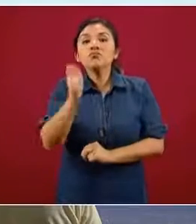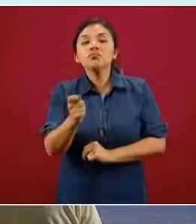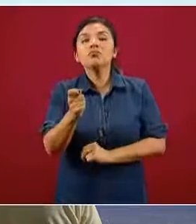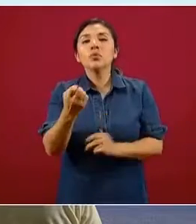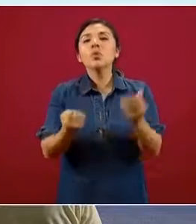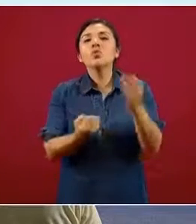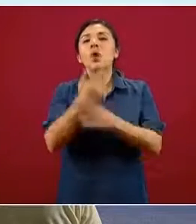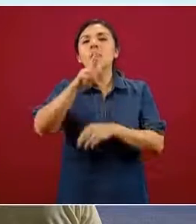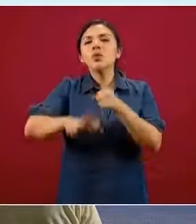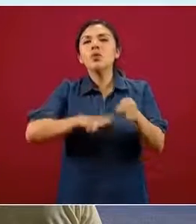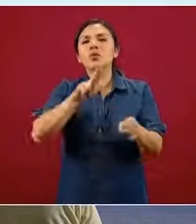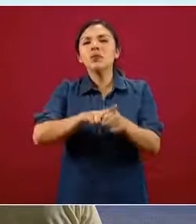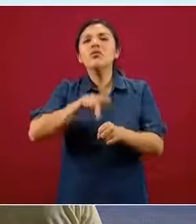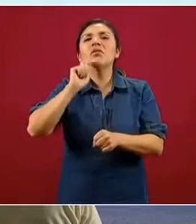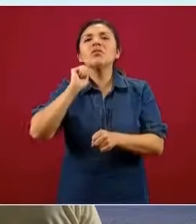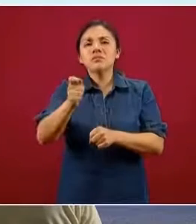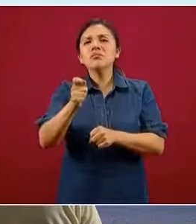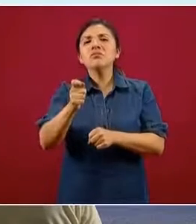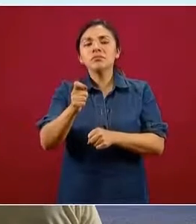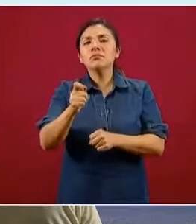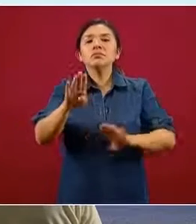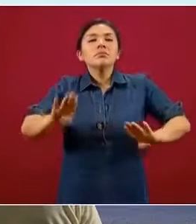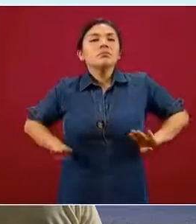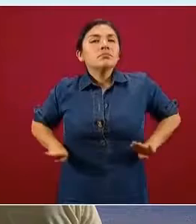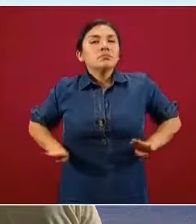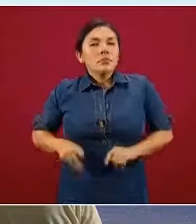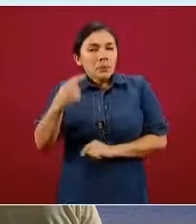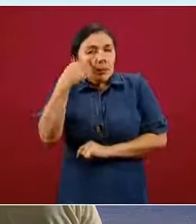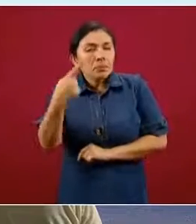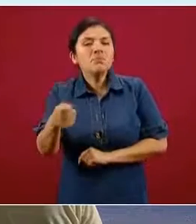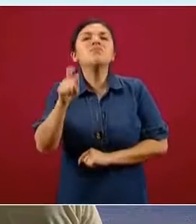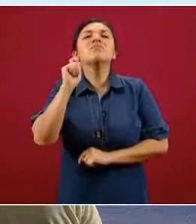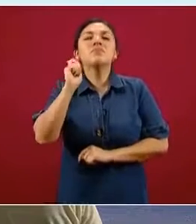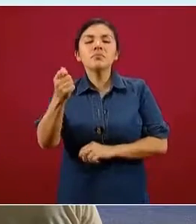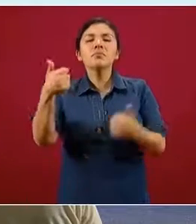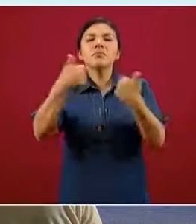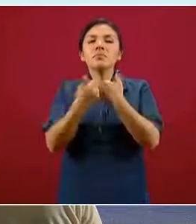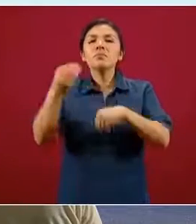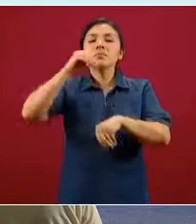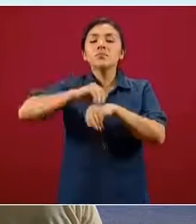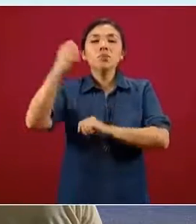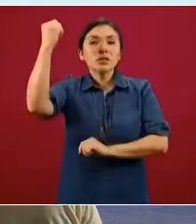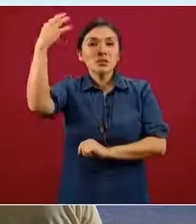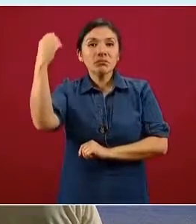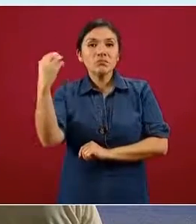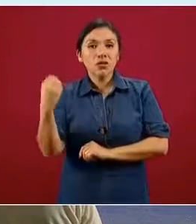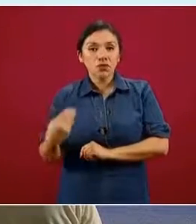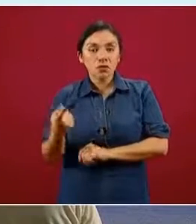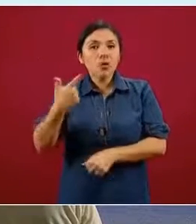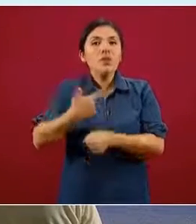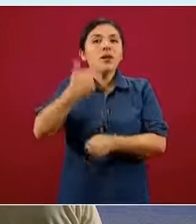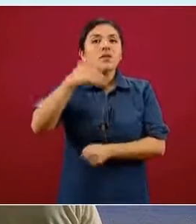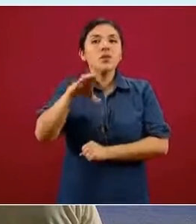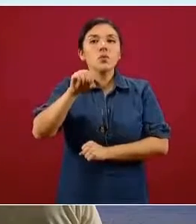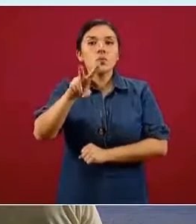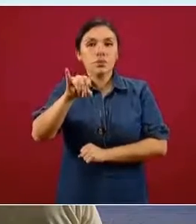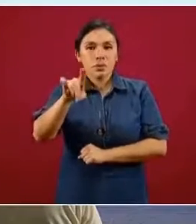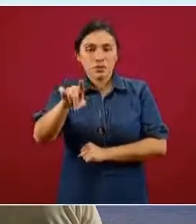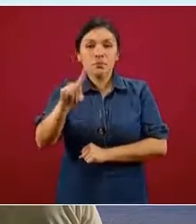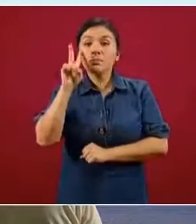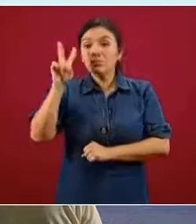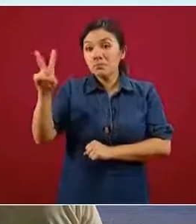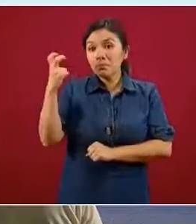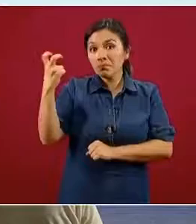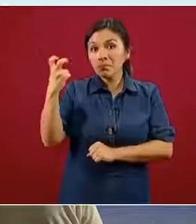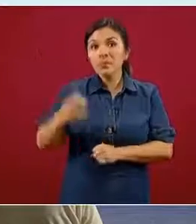pues la nueva normalidad está precisamente caracterizada por la aplicación del semáforo de riesgo COVID. Si vemos la